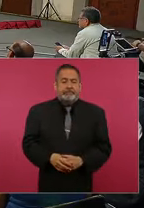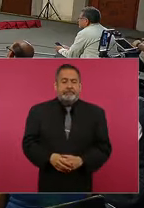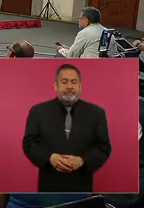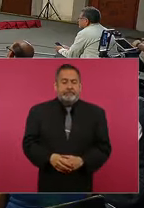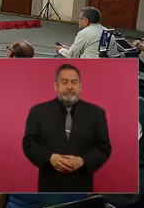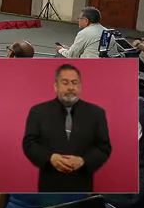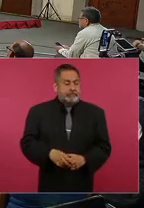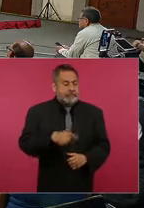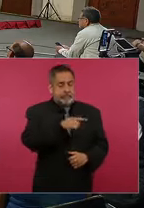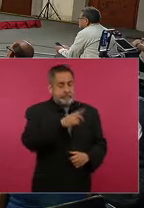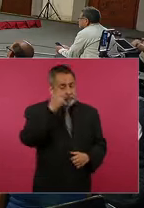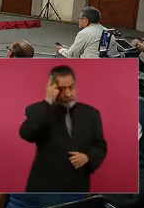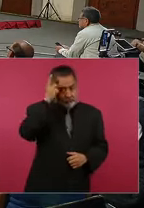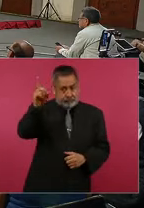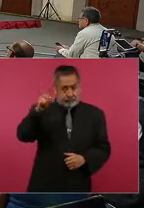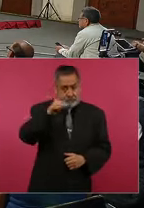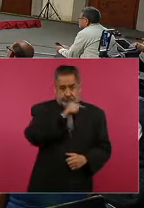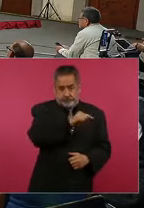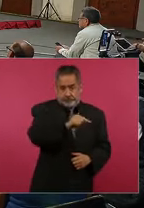Los dueños de los medios